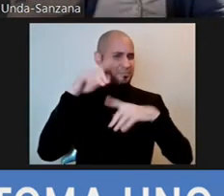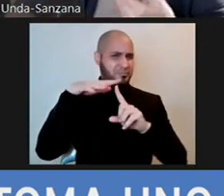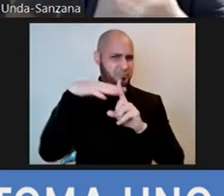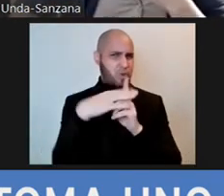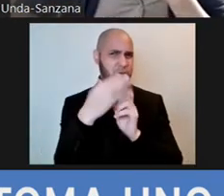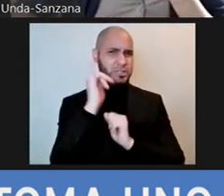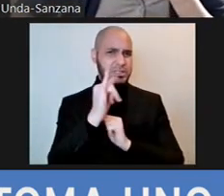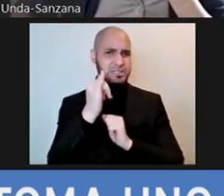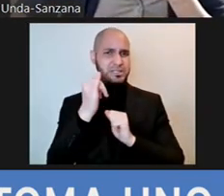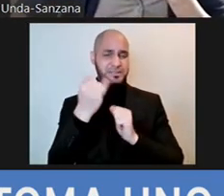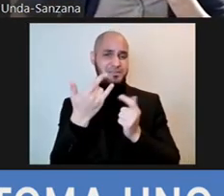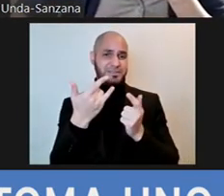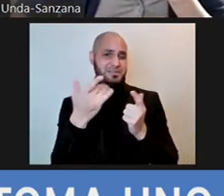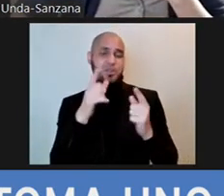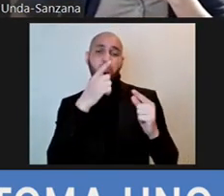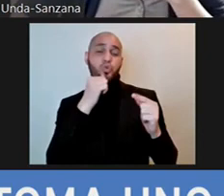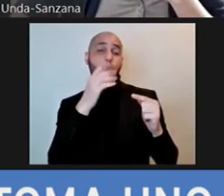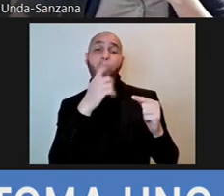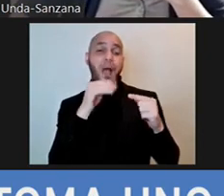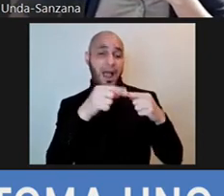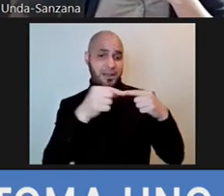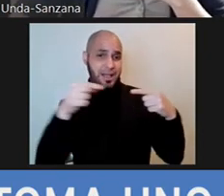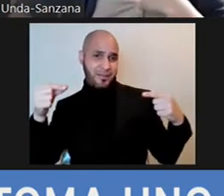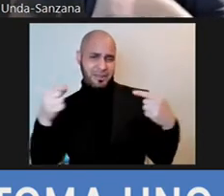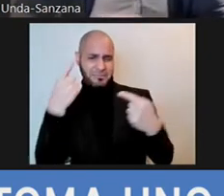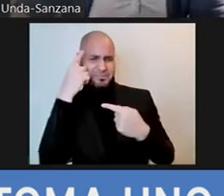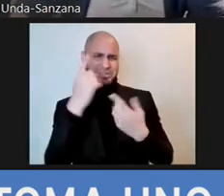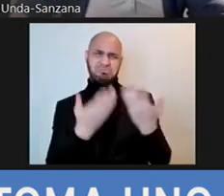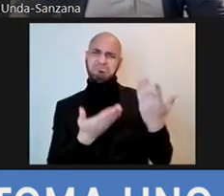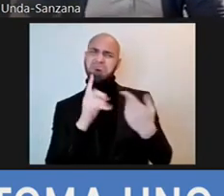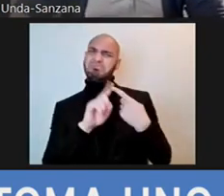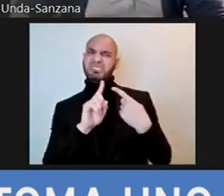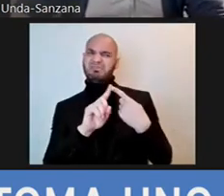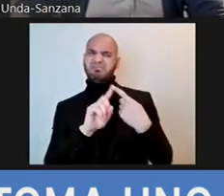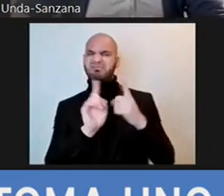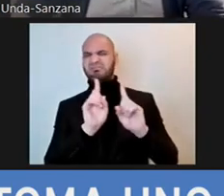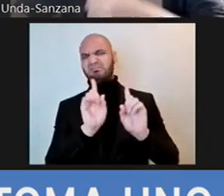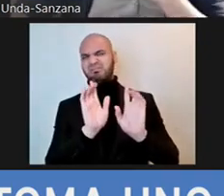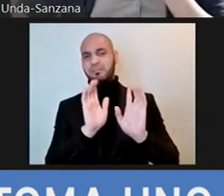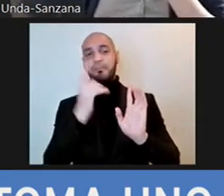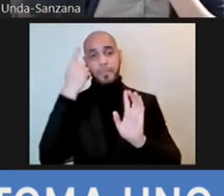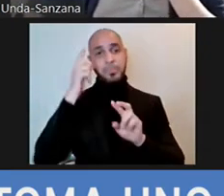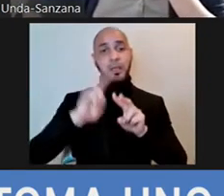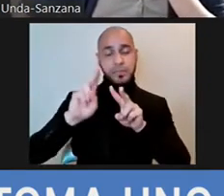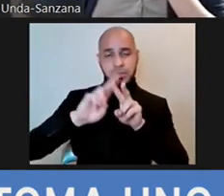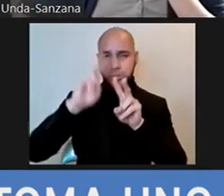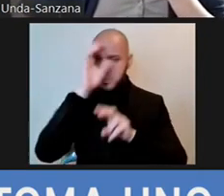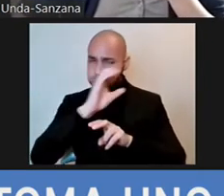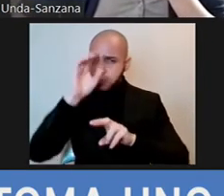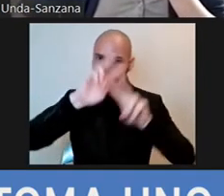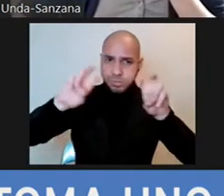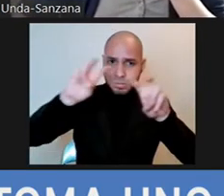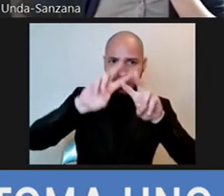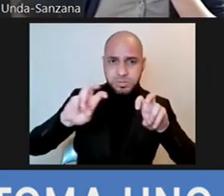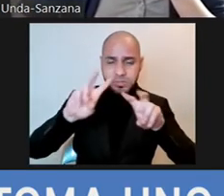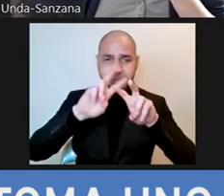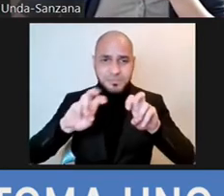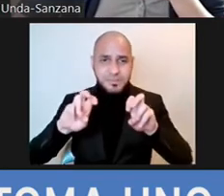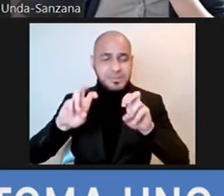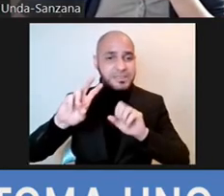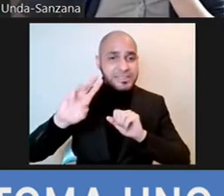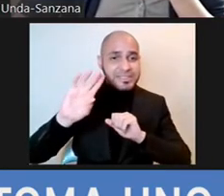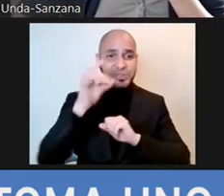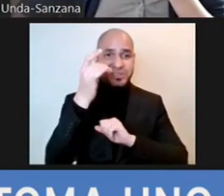energía de algún modo inalámbrica, y eso ya como que no cuadra tanto. haciendo una búsqueda bibliográfica